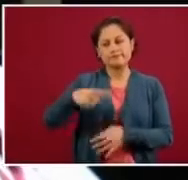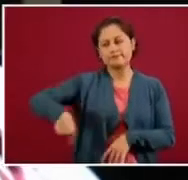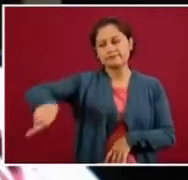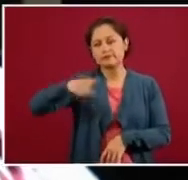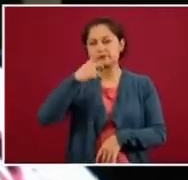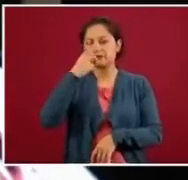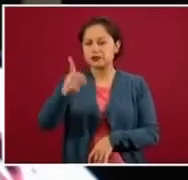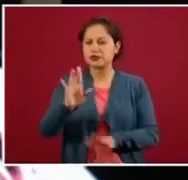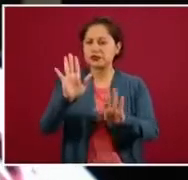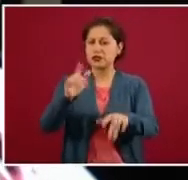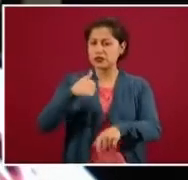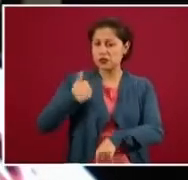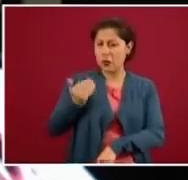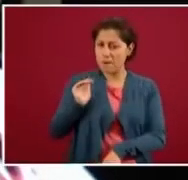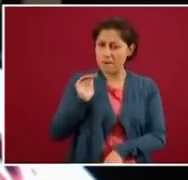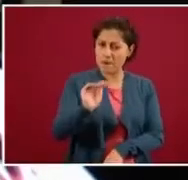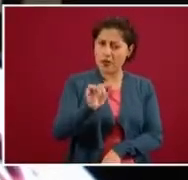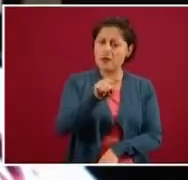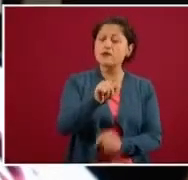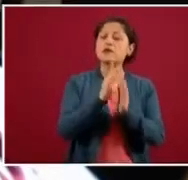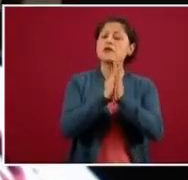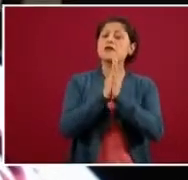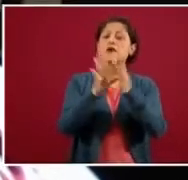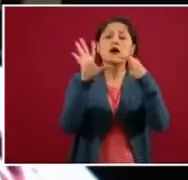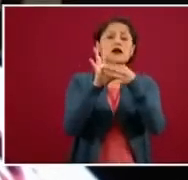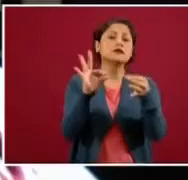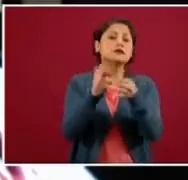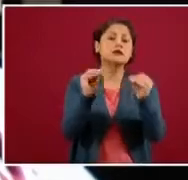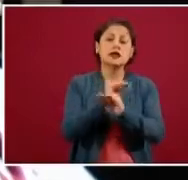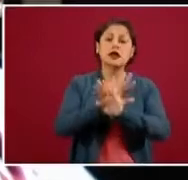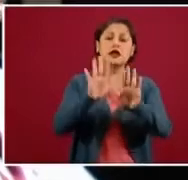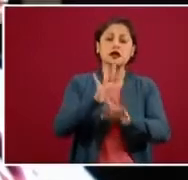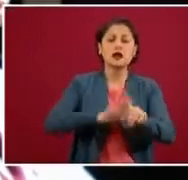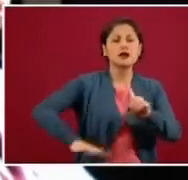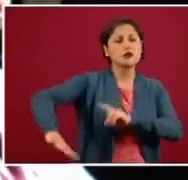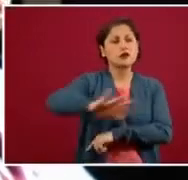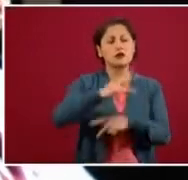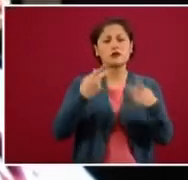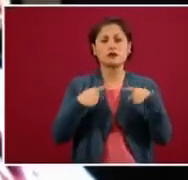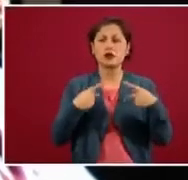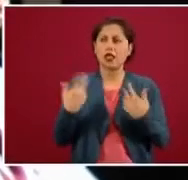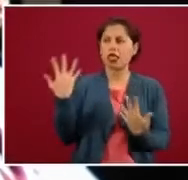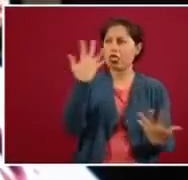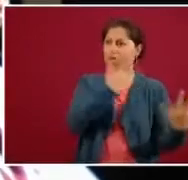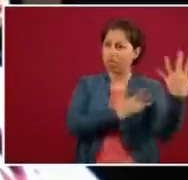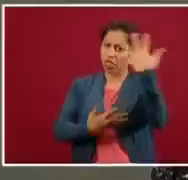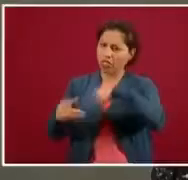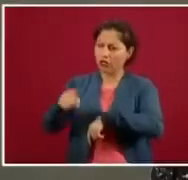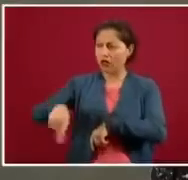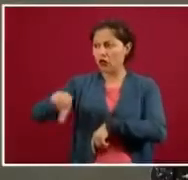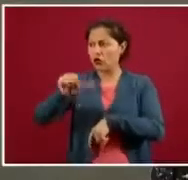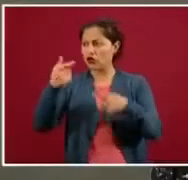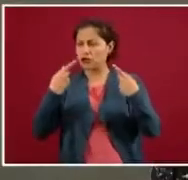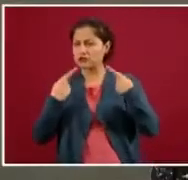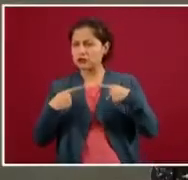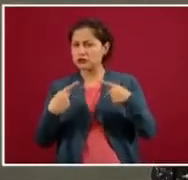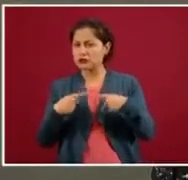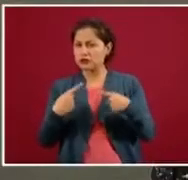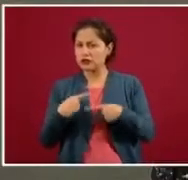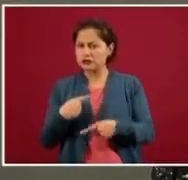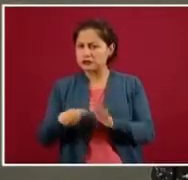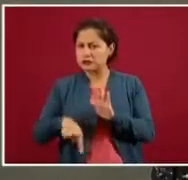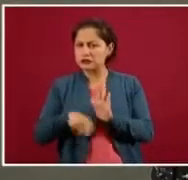esta aclaración para que no existan futuras confusiones sobre esta cifra, ya sean legítimas o malintencionadas. Gracias. ¿Cómo no?